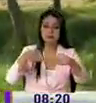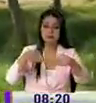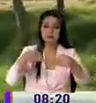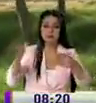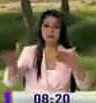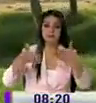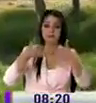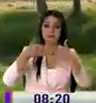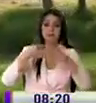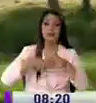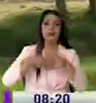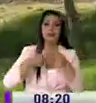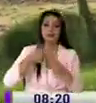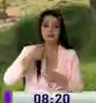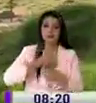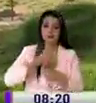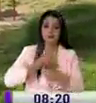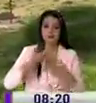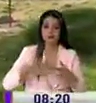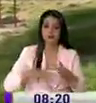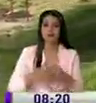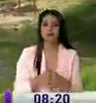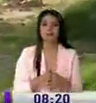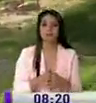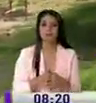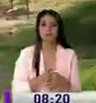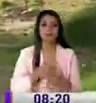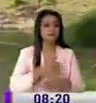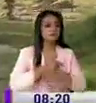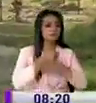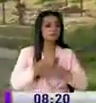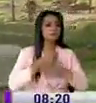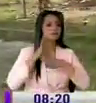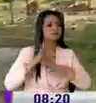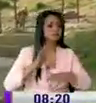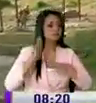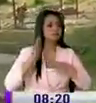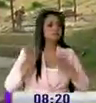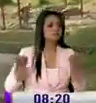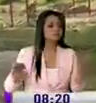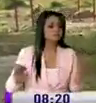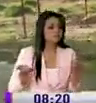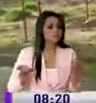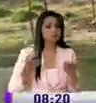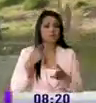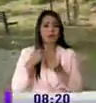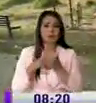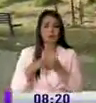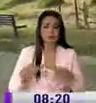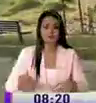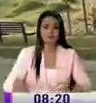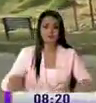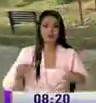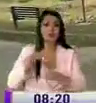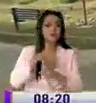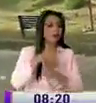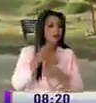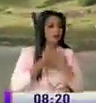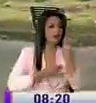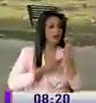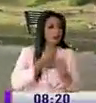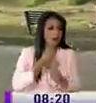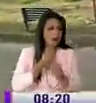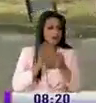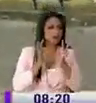los trabajos como corresponde. ¿Qué es lo que han prometido las autoridades? Es decir, extra infraestructura, ¿qué es lo que va a